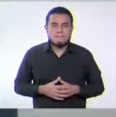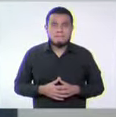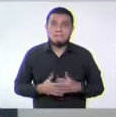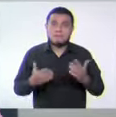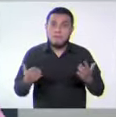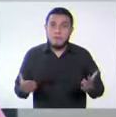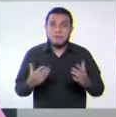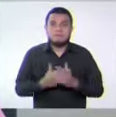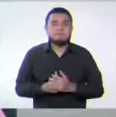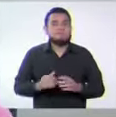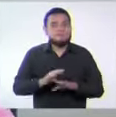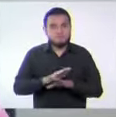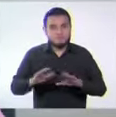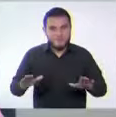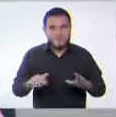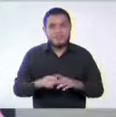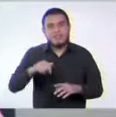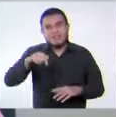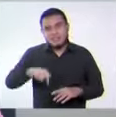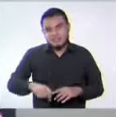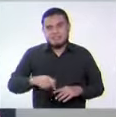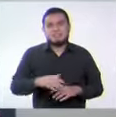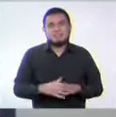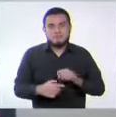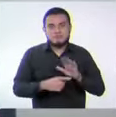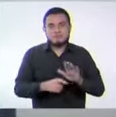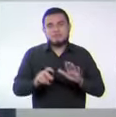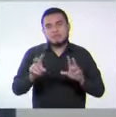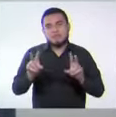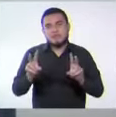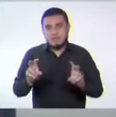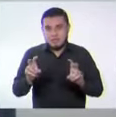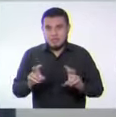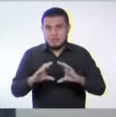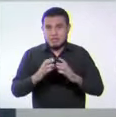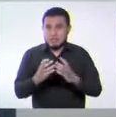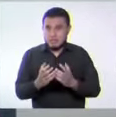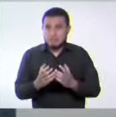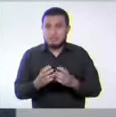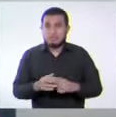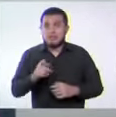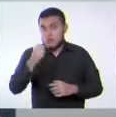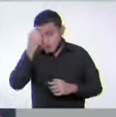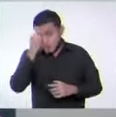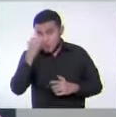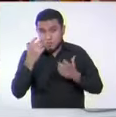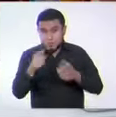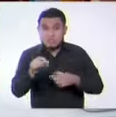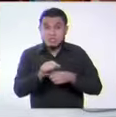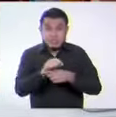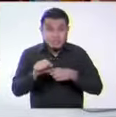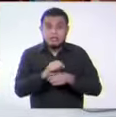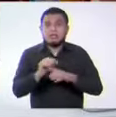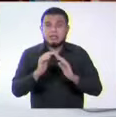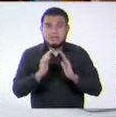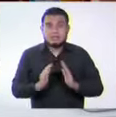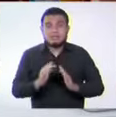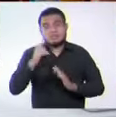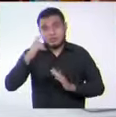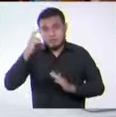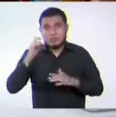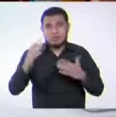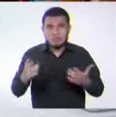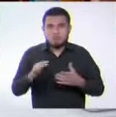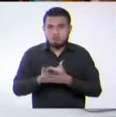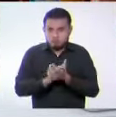Bueno, hemos llegado al final de este capítulo. Espero que hayas aprendido muchísimo y puedas practicarlo en tu casa. Recuerda,